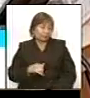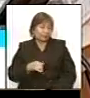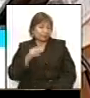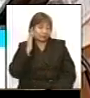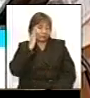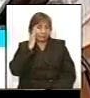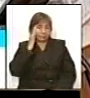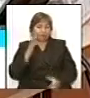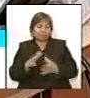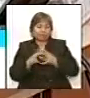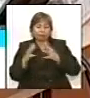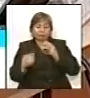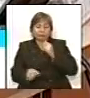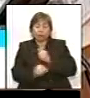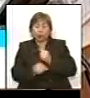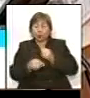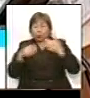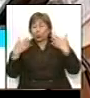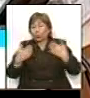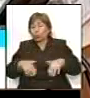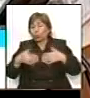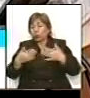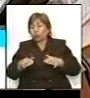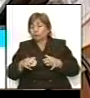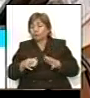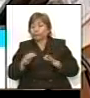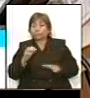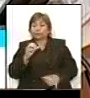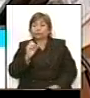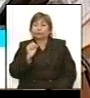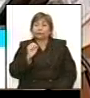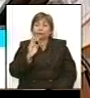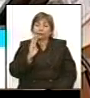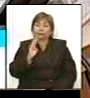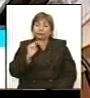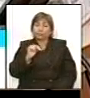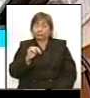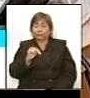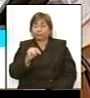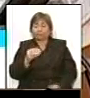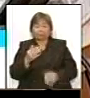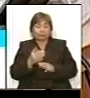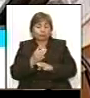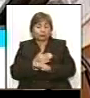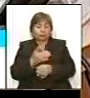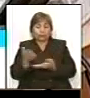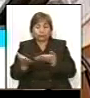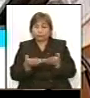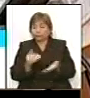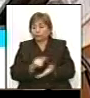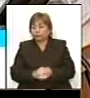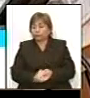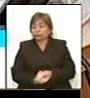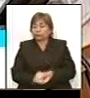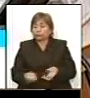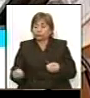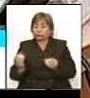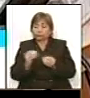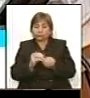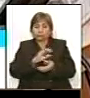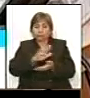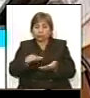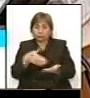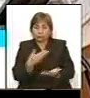tienen una carga de trabajo impresionante y que la SBN, en base a sus funciones ya establecidas, asuma el control total